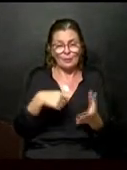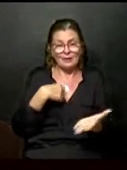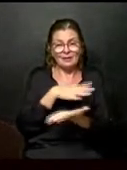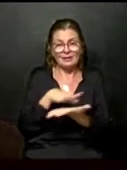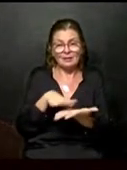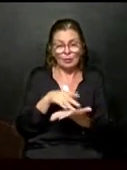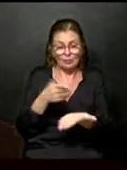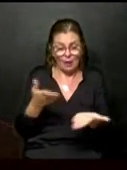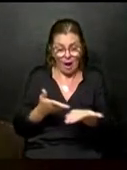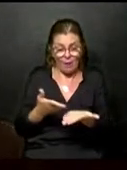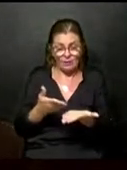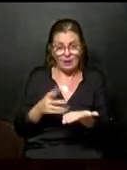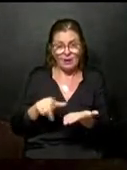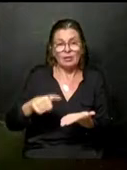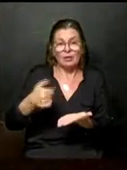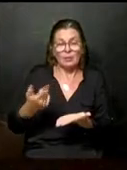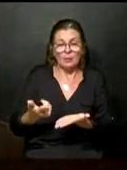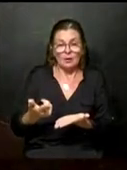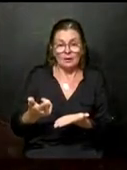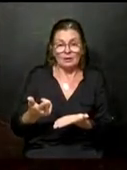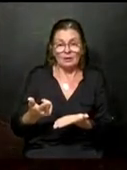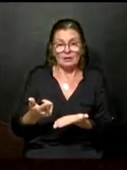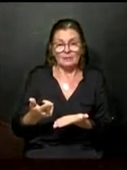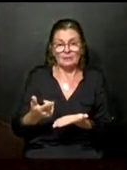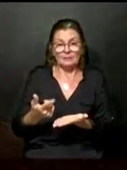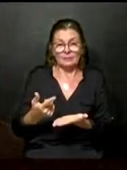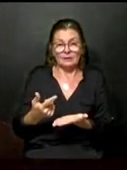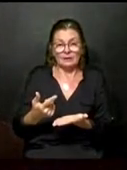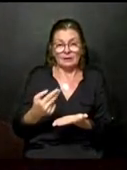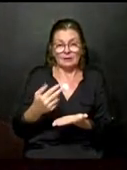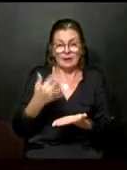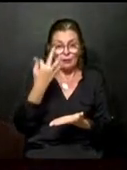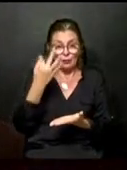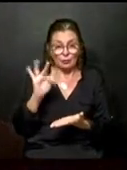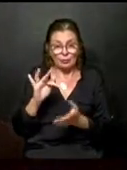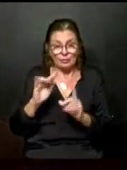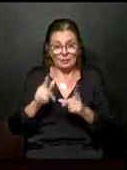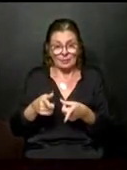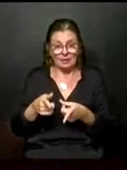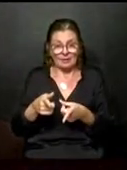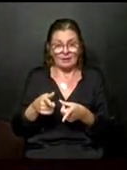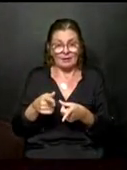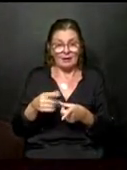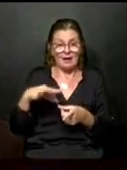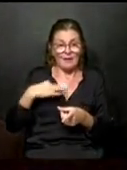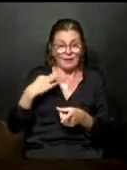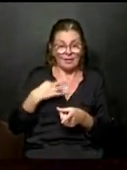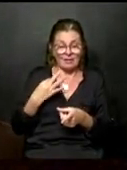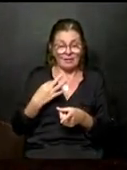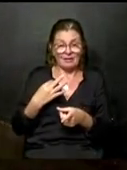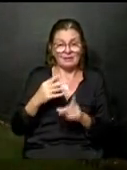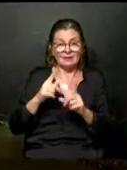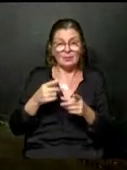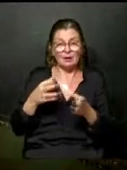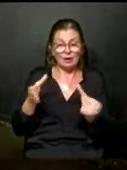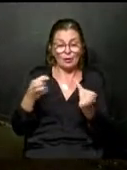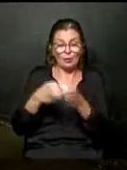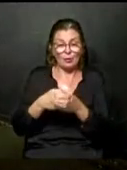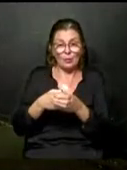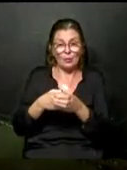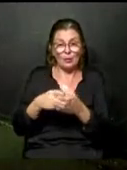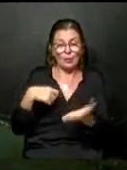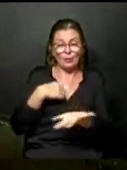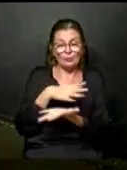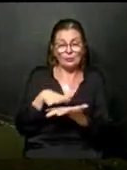el presente, los condenamos a una situación de privación y de pocas perspectivas de futuro en su vida, pero además nos condenamos colectivamente como